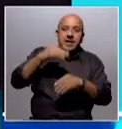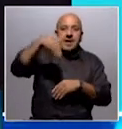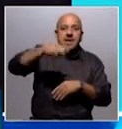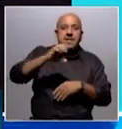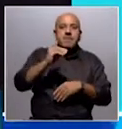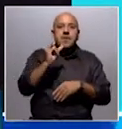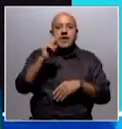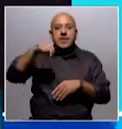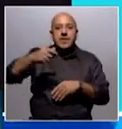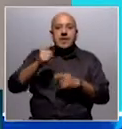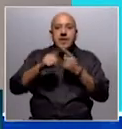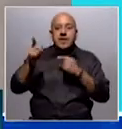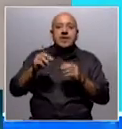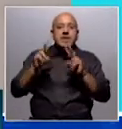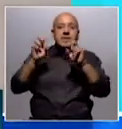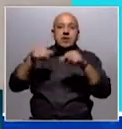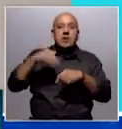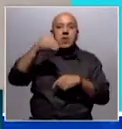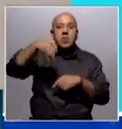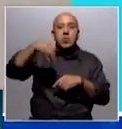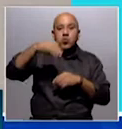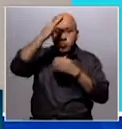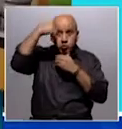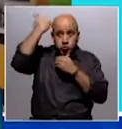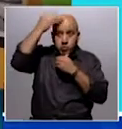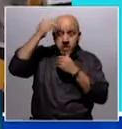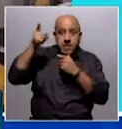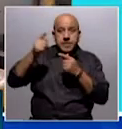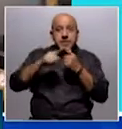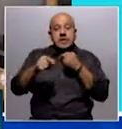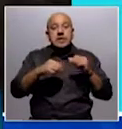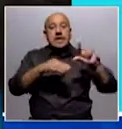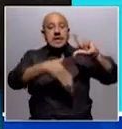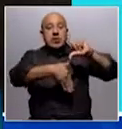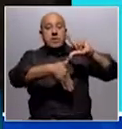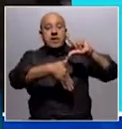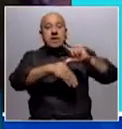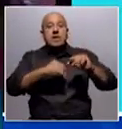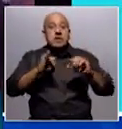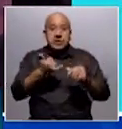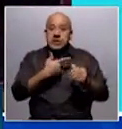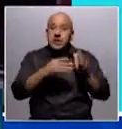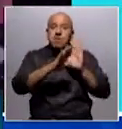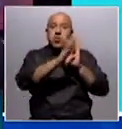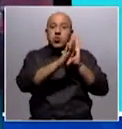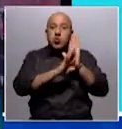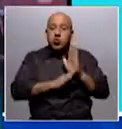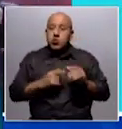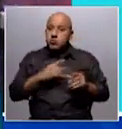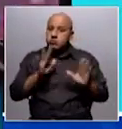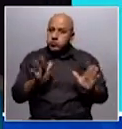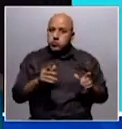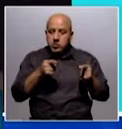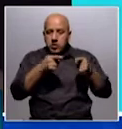primeras ciudades santas del mundo musulmán la mayoría de países latinoamericanos han comenzado a introducir protocolos sanitarios más estrictos